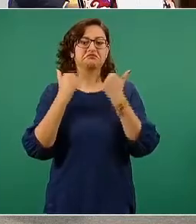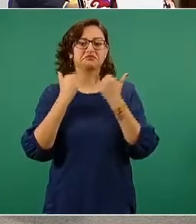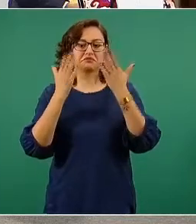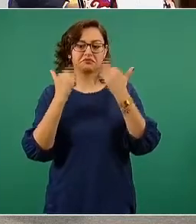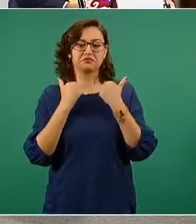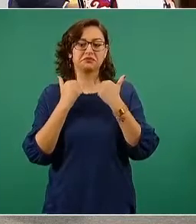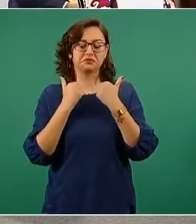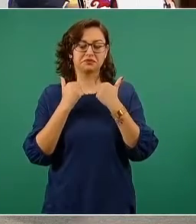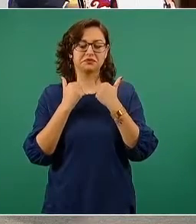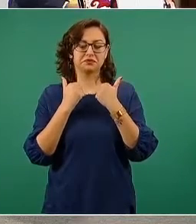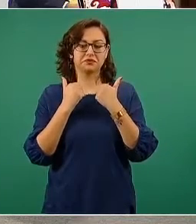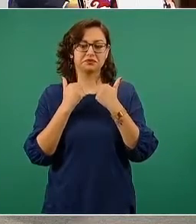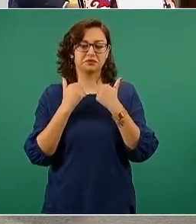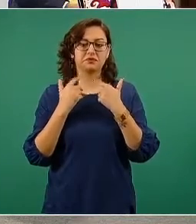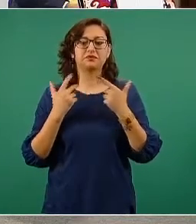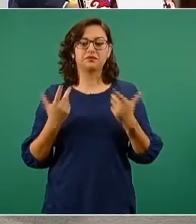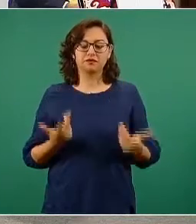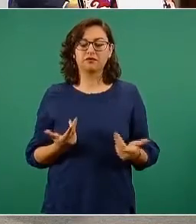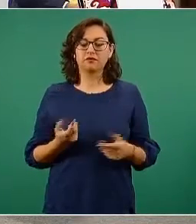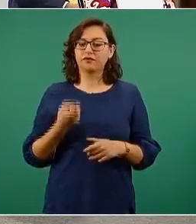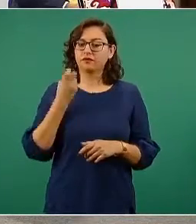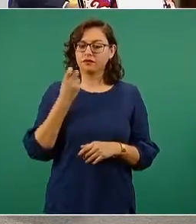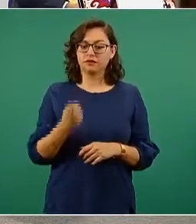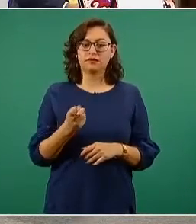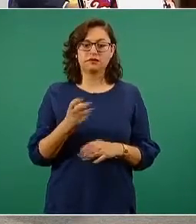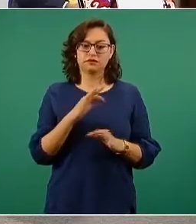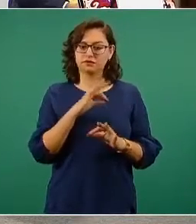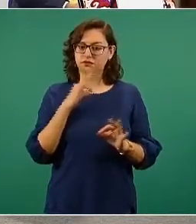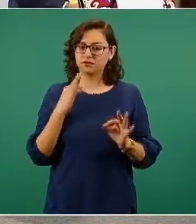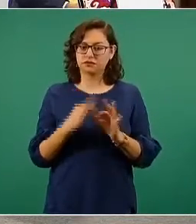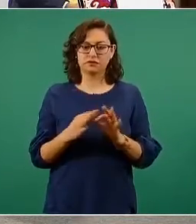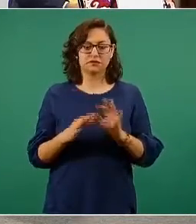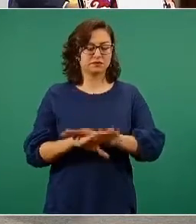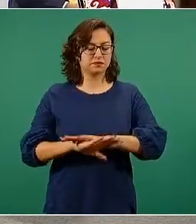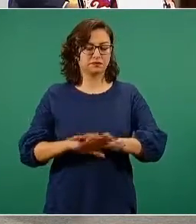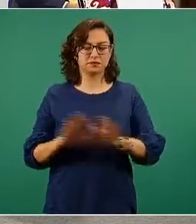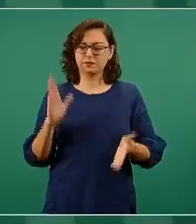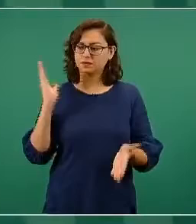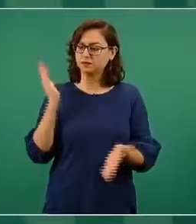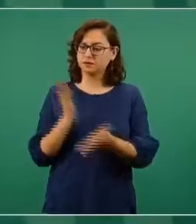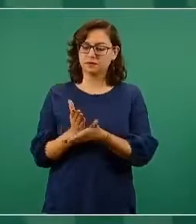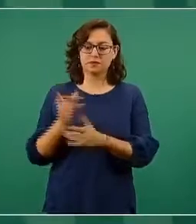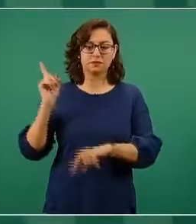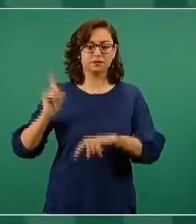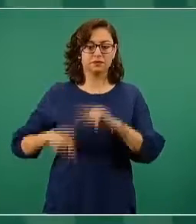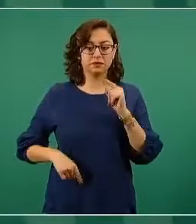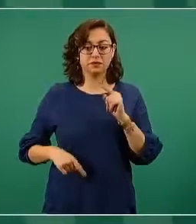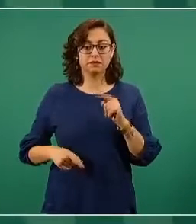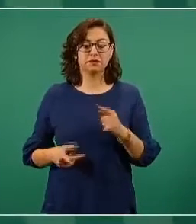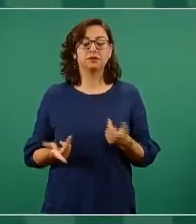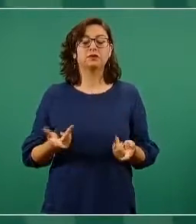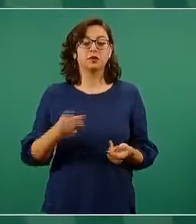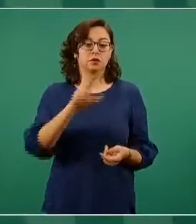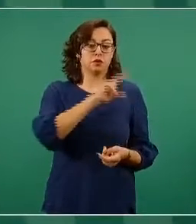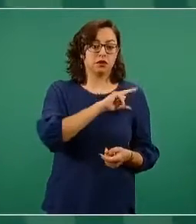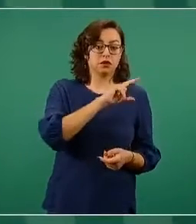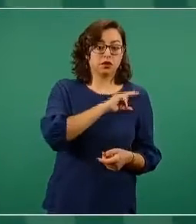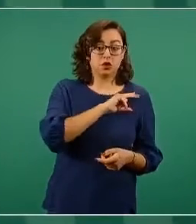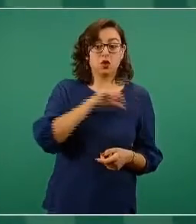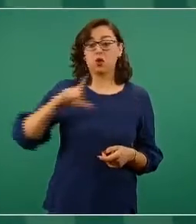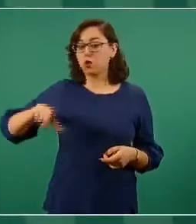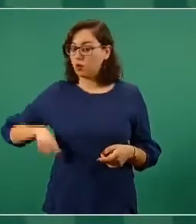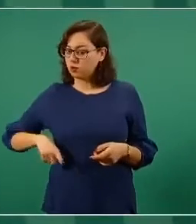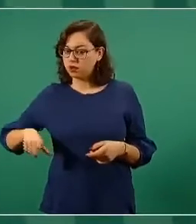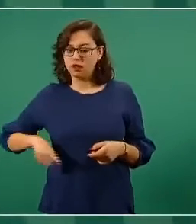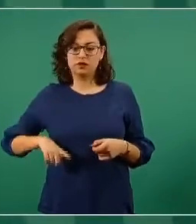sus prestaciones. Entonces, eso ya se elimina, tanto en el sector privado como en el sector